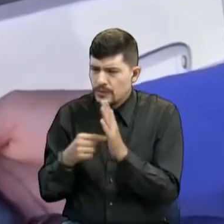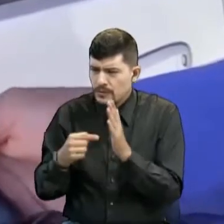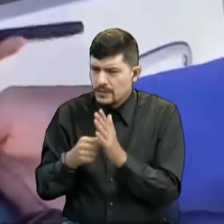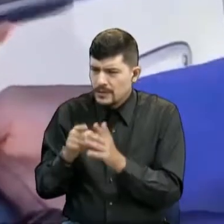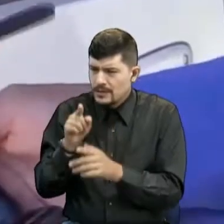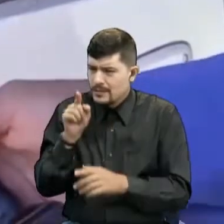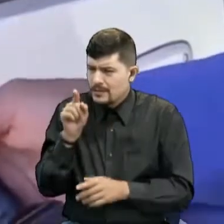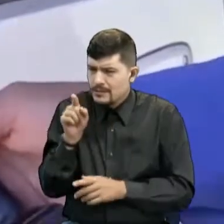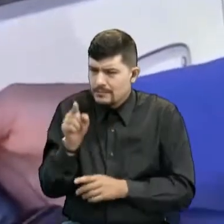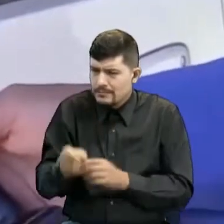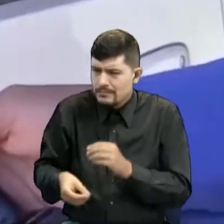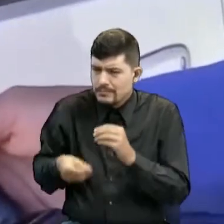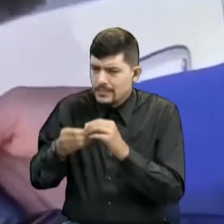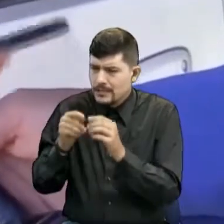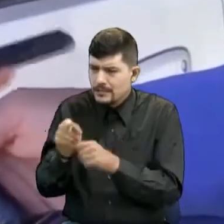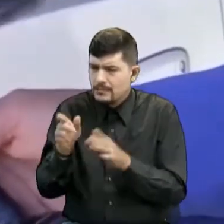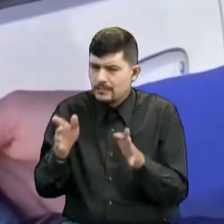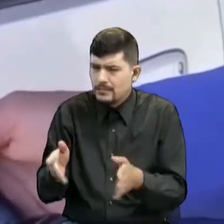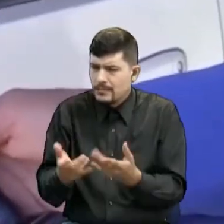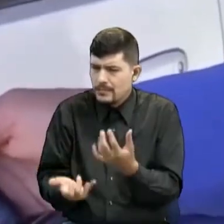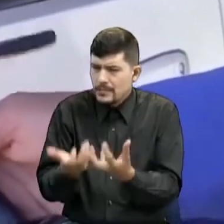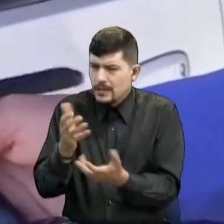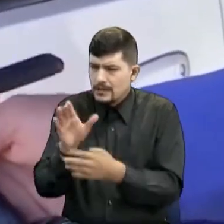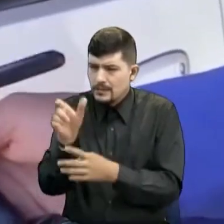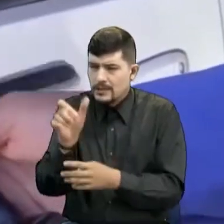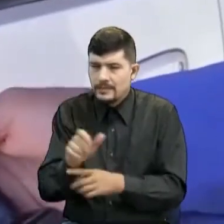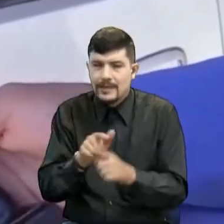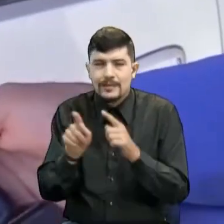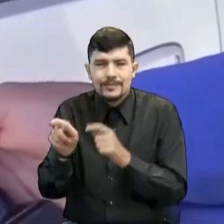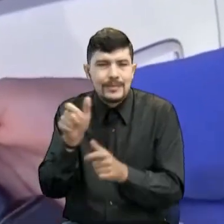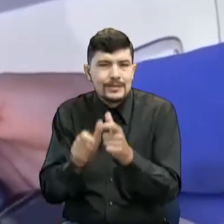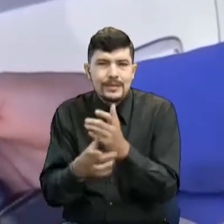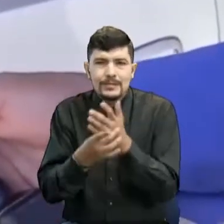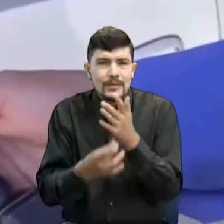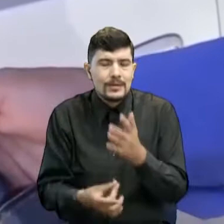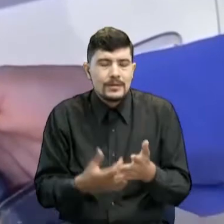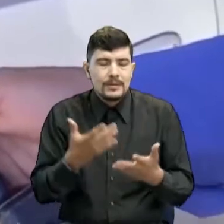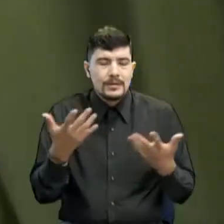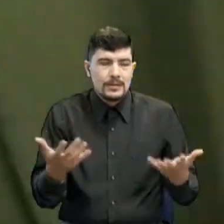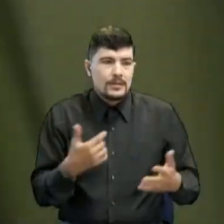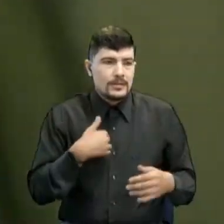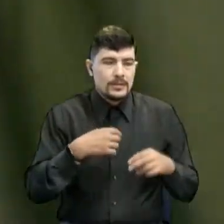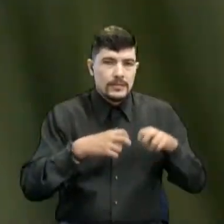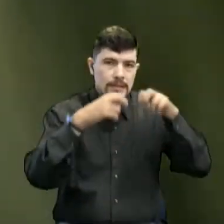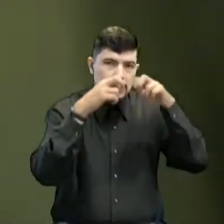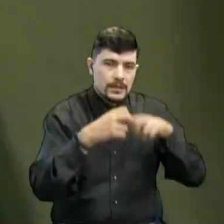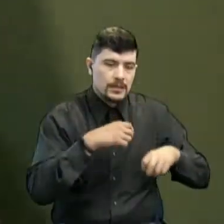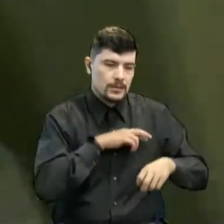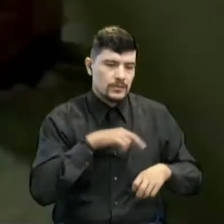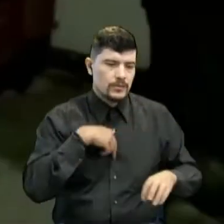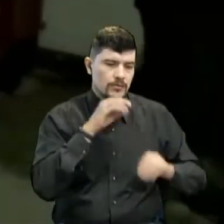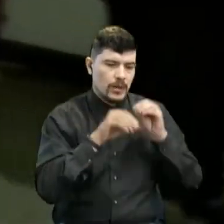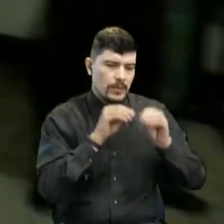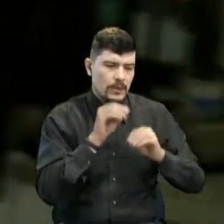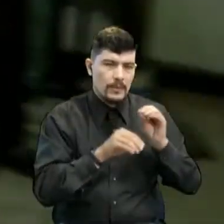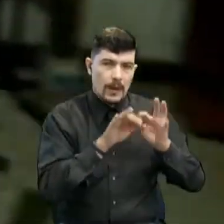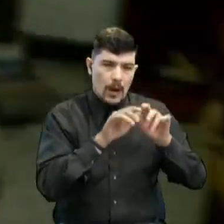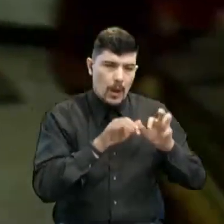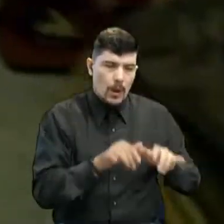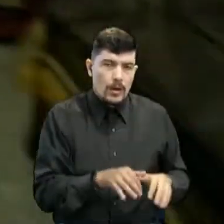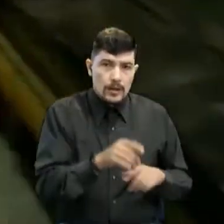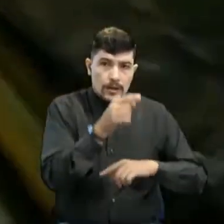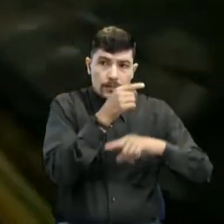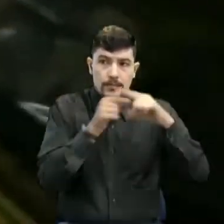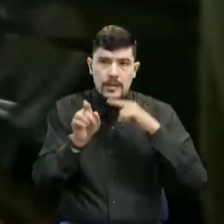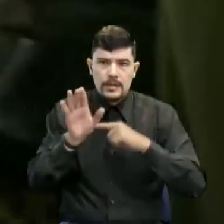personas pobres como como nosotros y no paran bolas yo me senté hicimos un correo la comunidad pide urgente